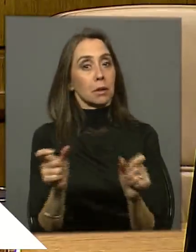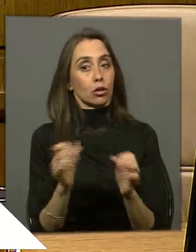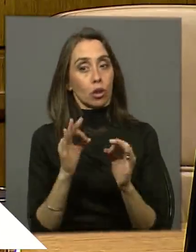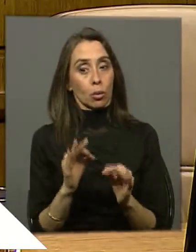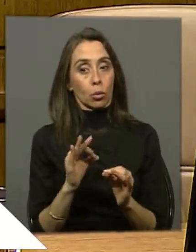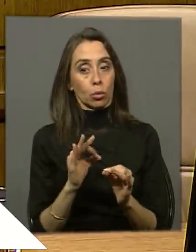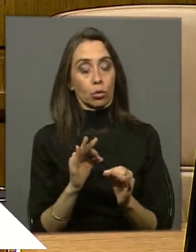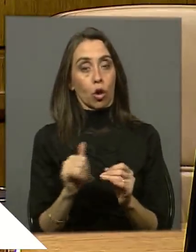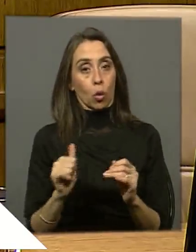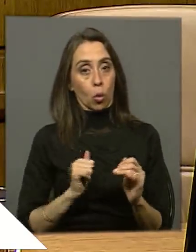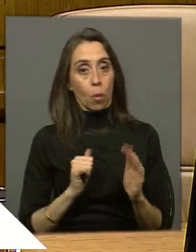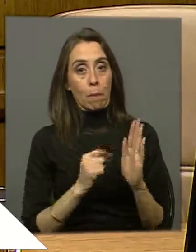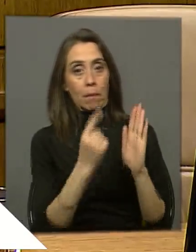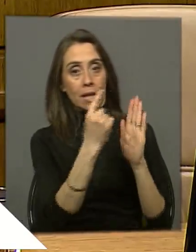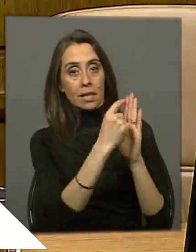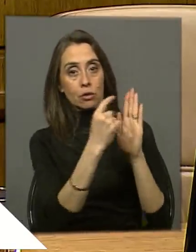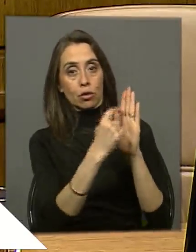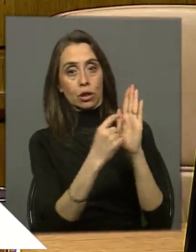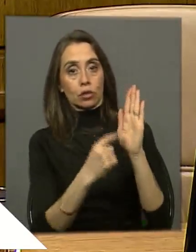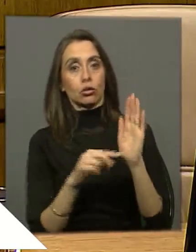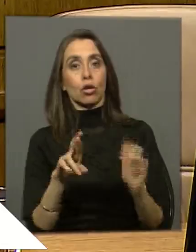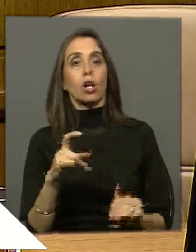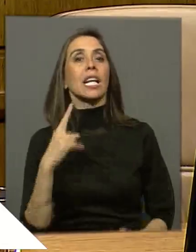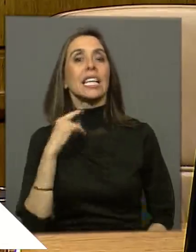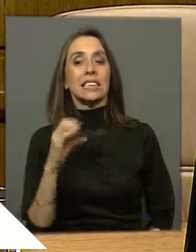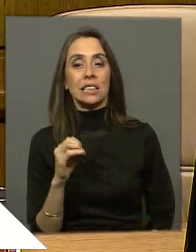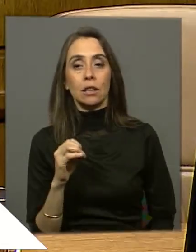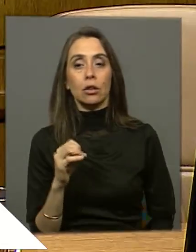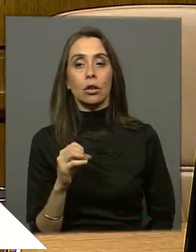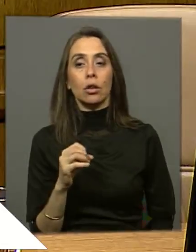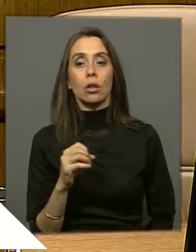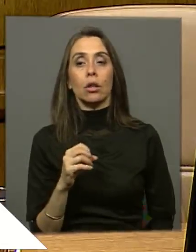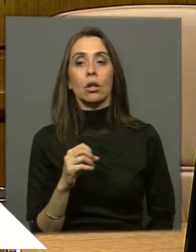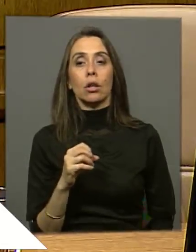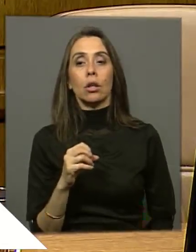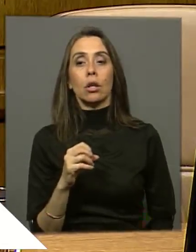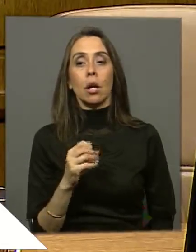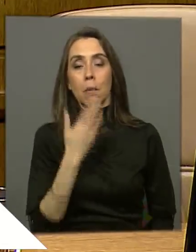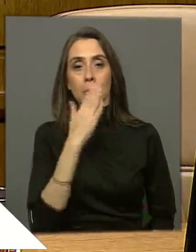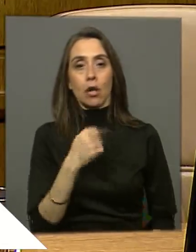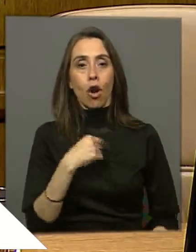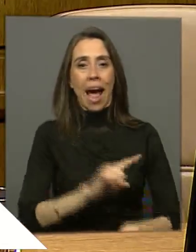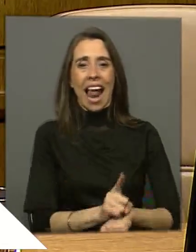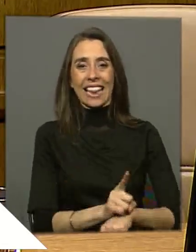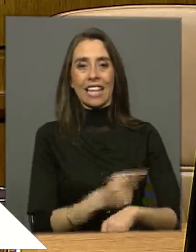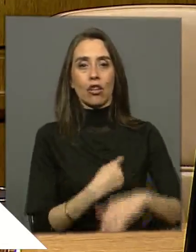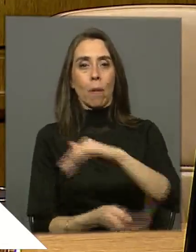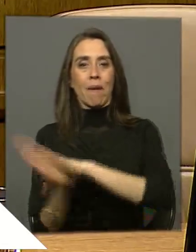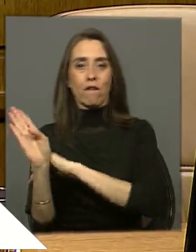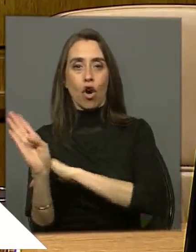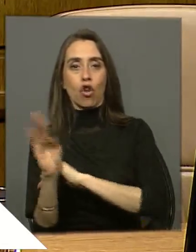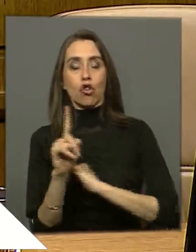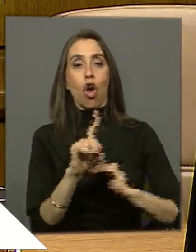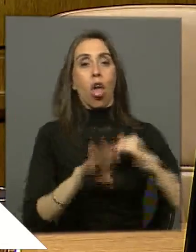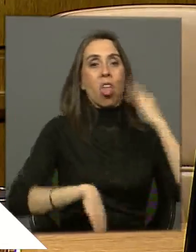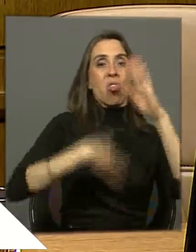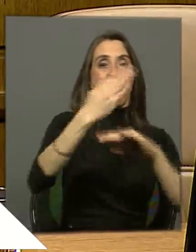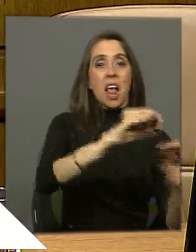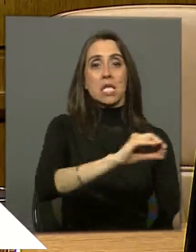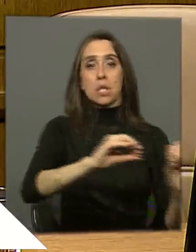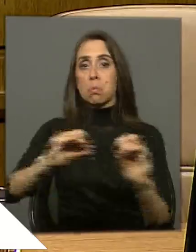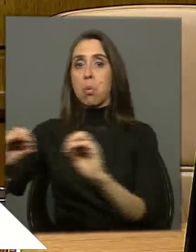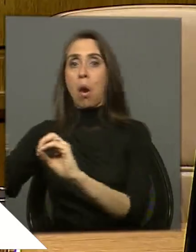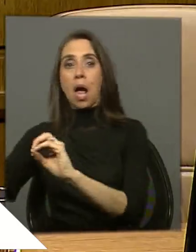con los requisitos y estén en situación de es más beneficioso irse al tiro que posponerlo, porque